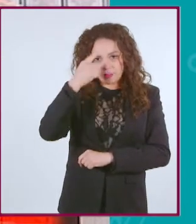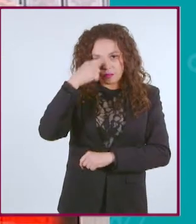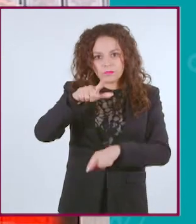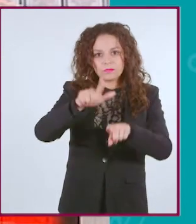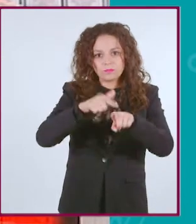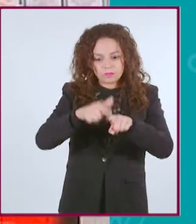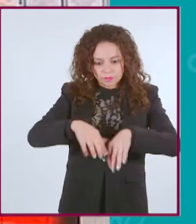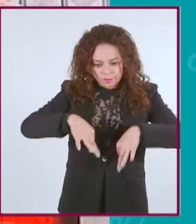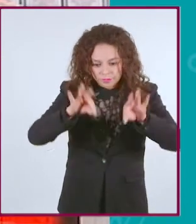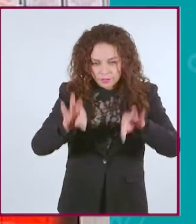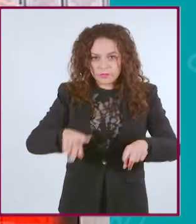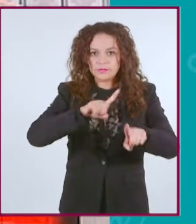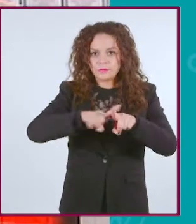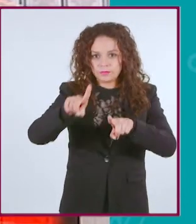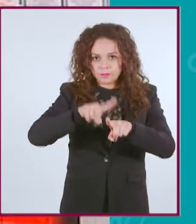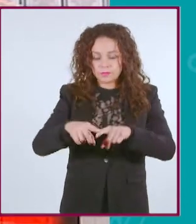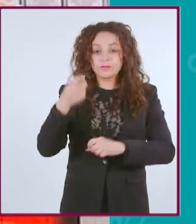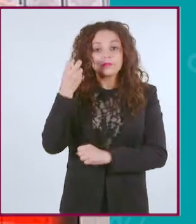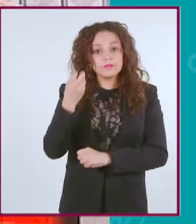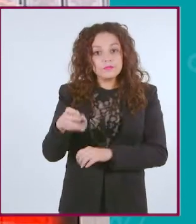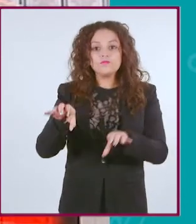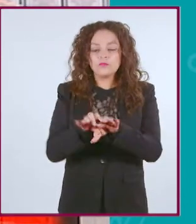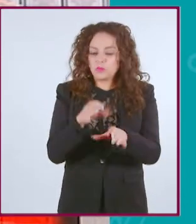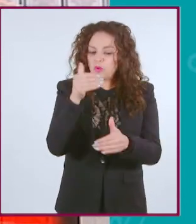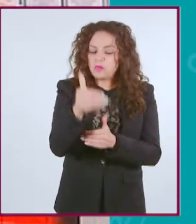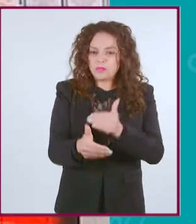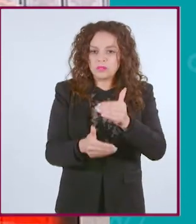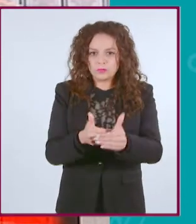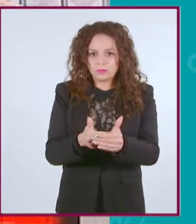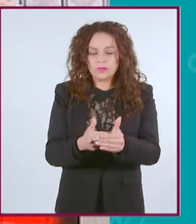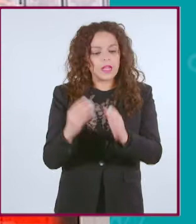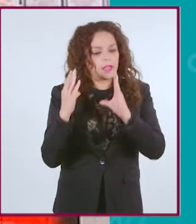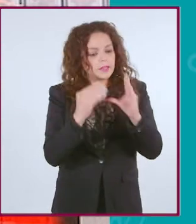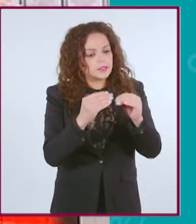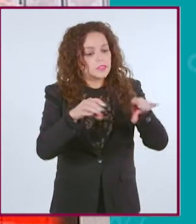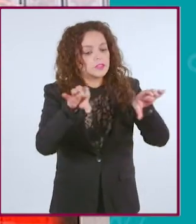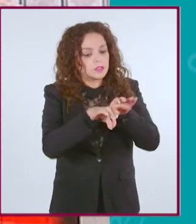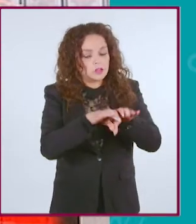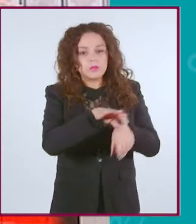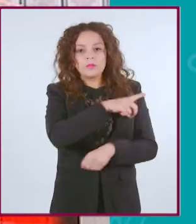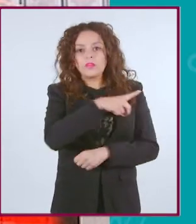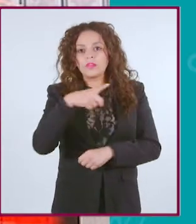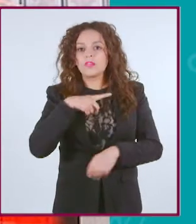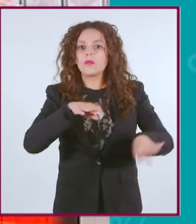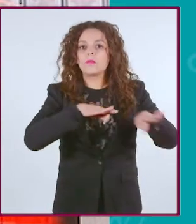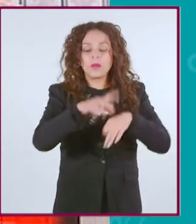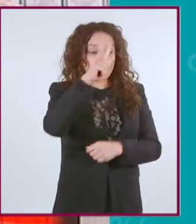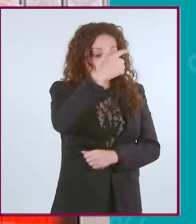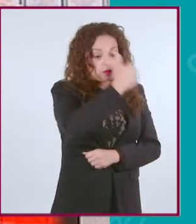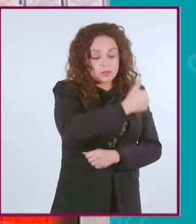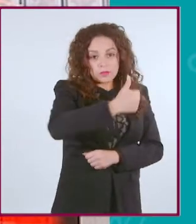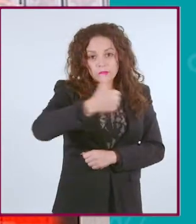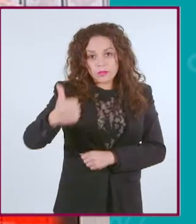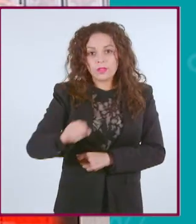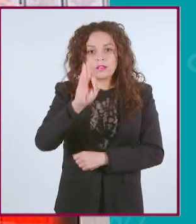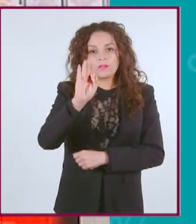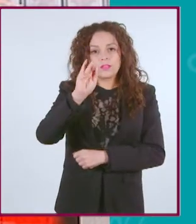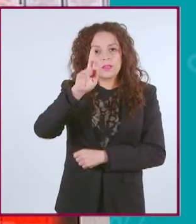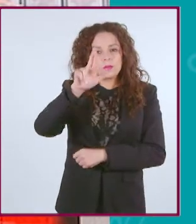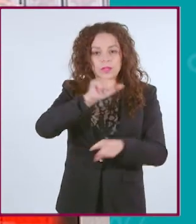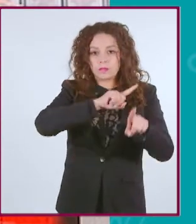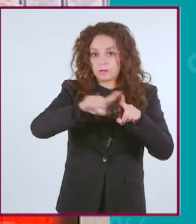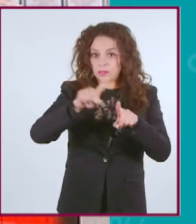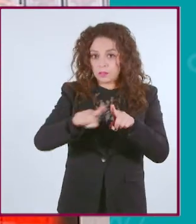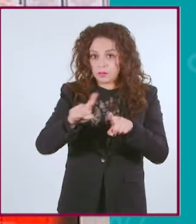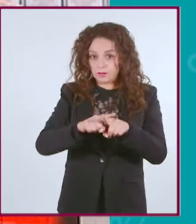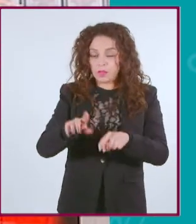sus emulsiones, cómo procesar, se les enseña a cómo trabajar cada uno de las fibras, porque cada fibra